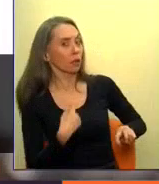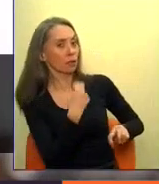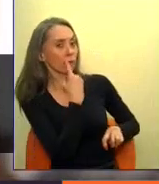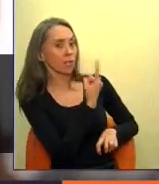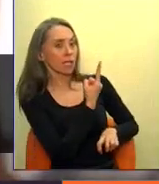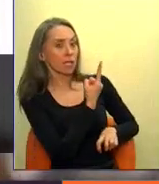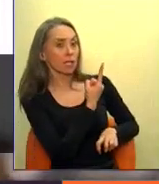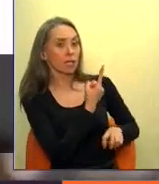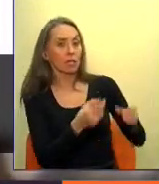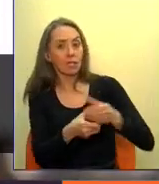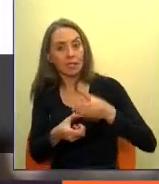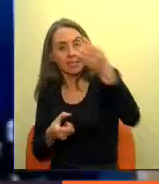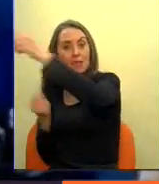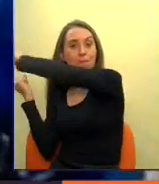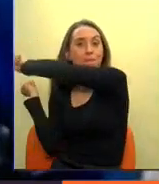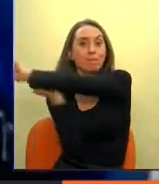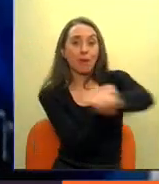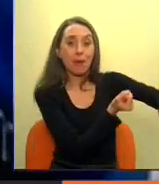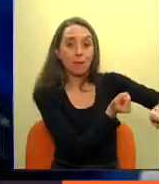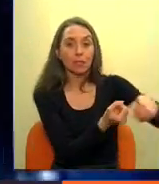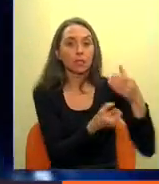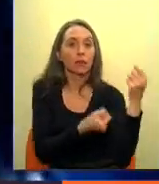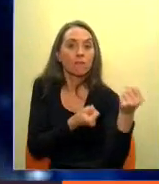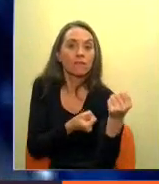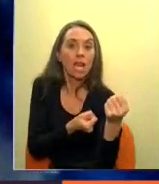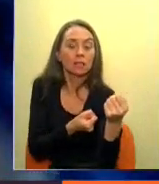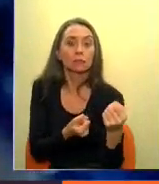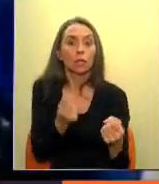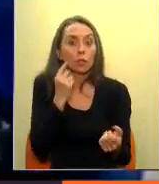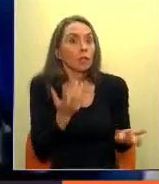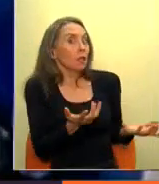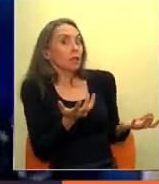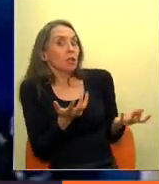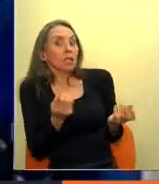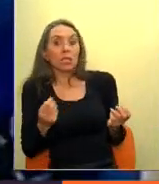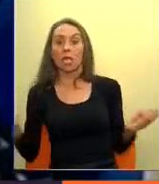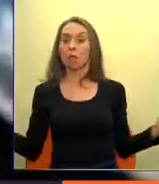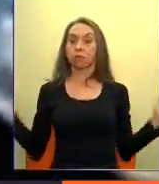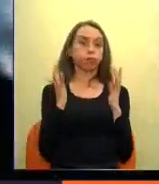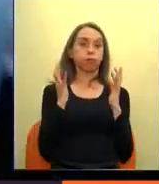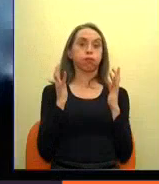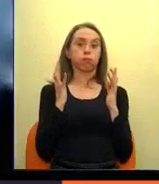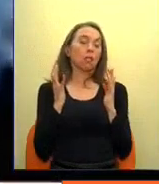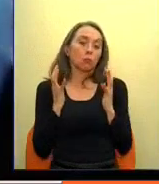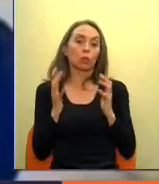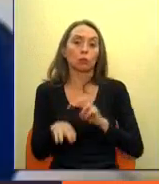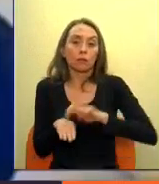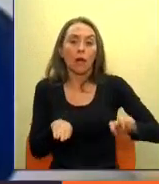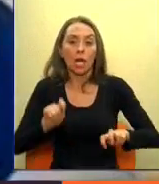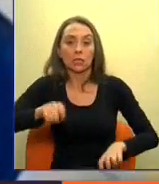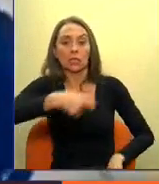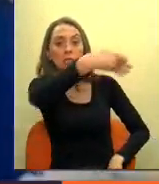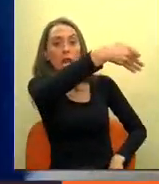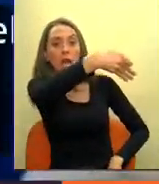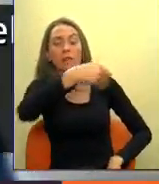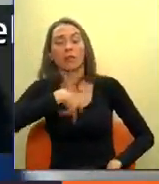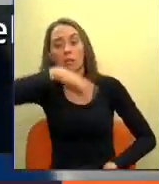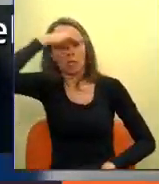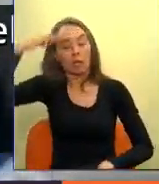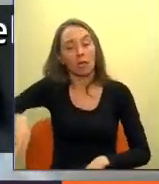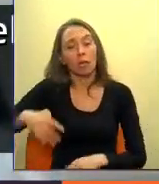stanton bateó de oído caribú tuvo más que bajarse y entregar su vehículo a los delincuentes se llevaron el esfuerzo de